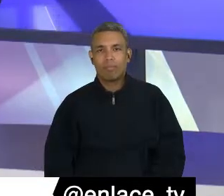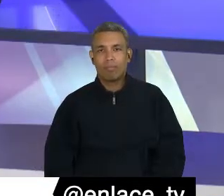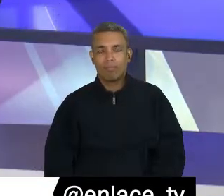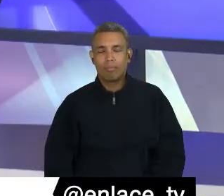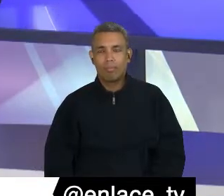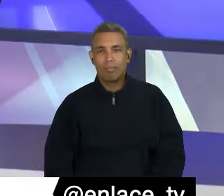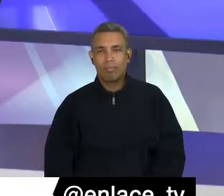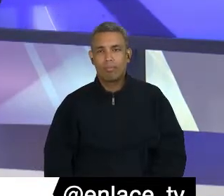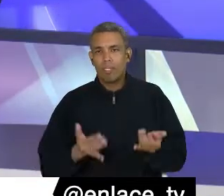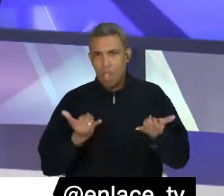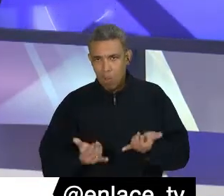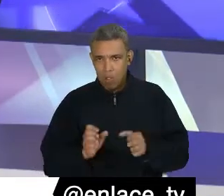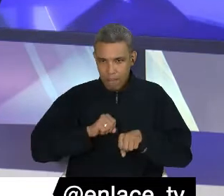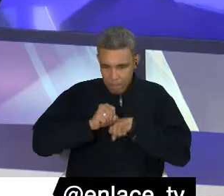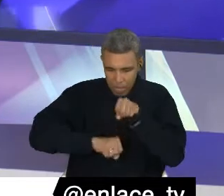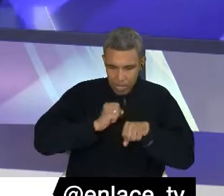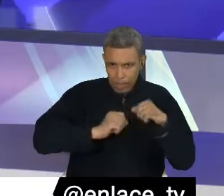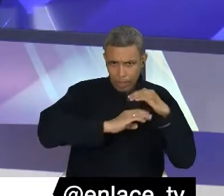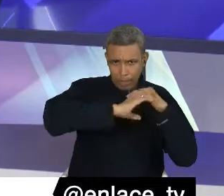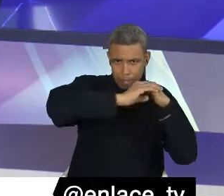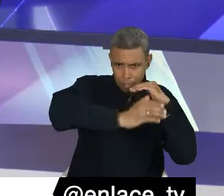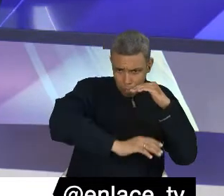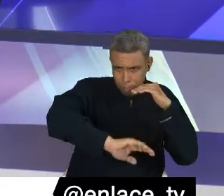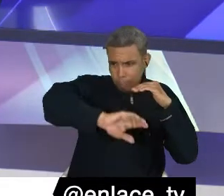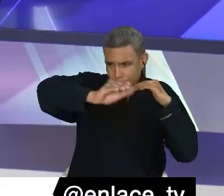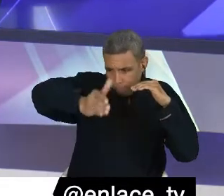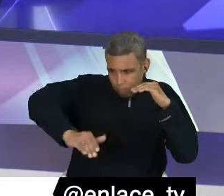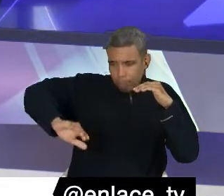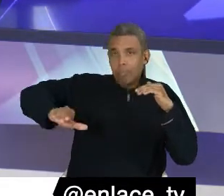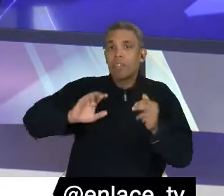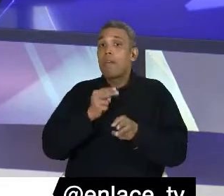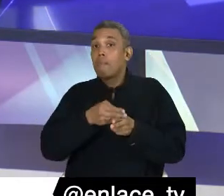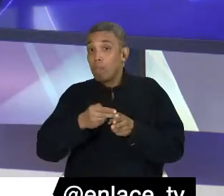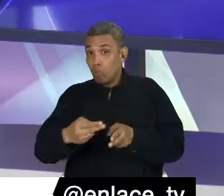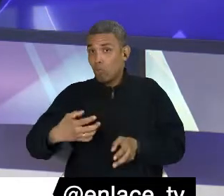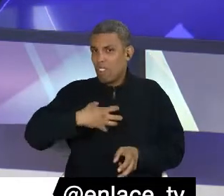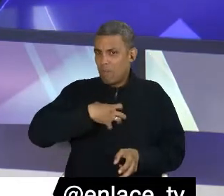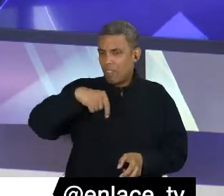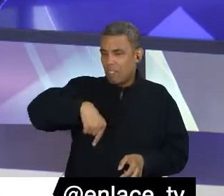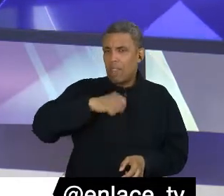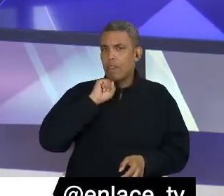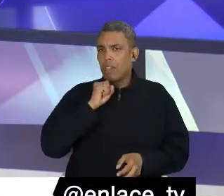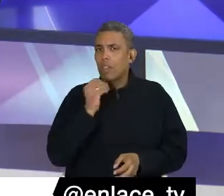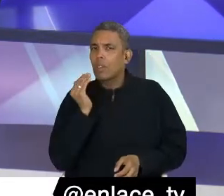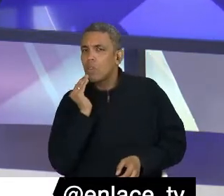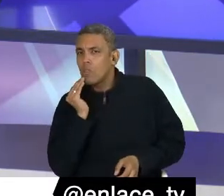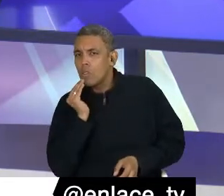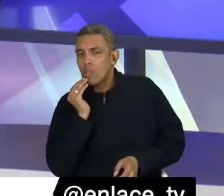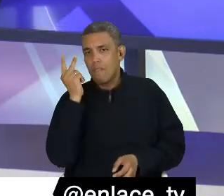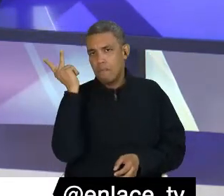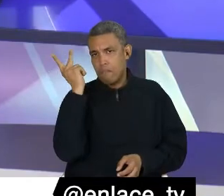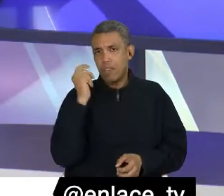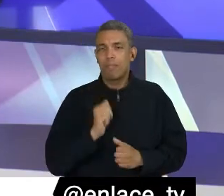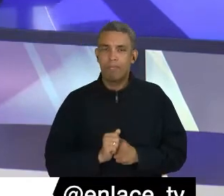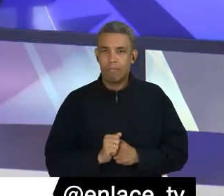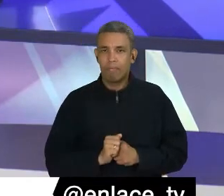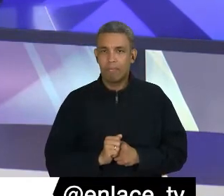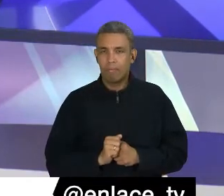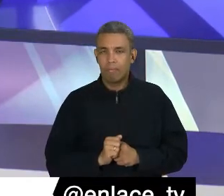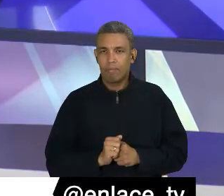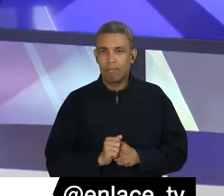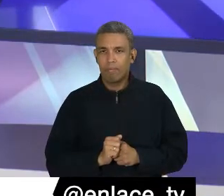ahora al BMX. El bicicross se toma a Barranca Bermeja para válidas de este deporte a partir del próximo viernes. El evento deportivo se